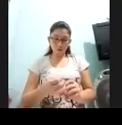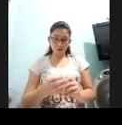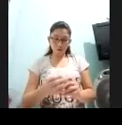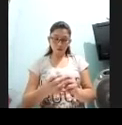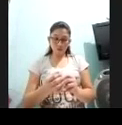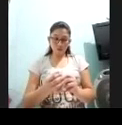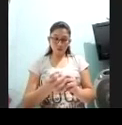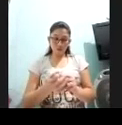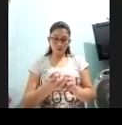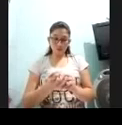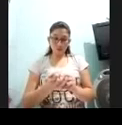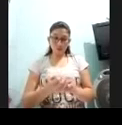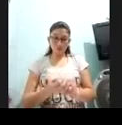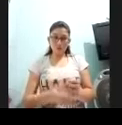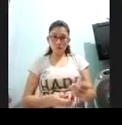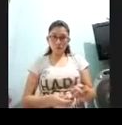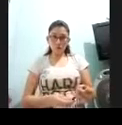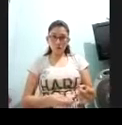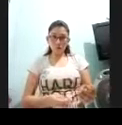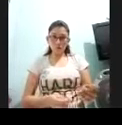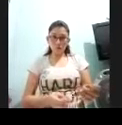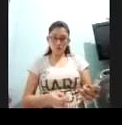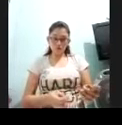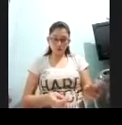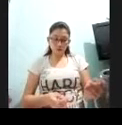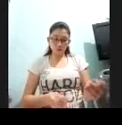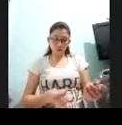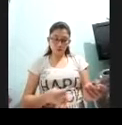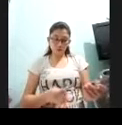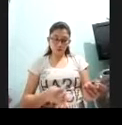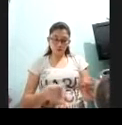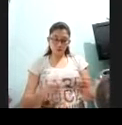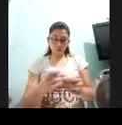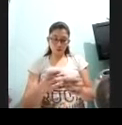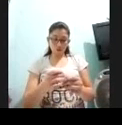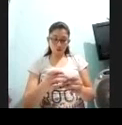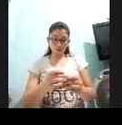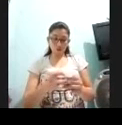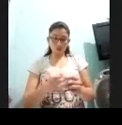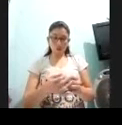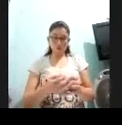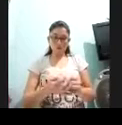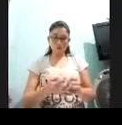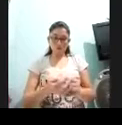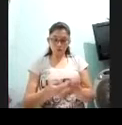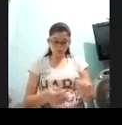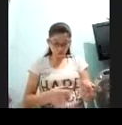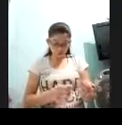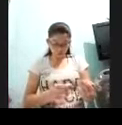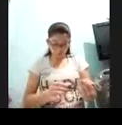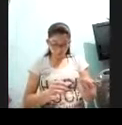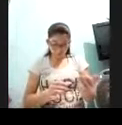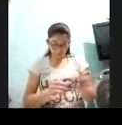M-A-C-H-U-C-A. ¿Ya? Así de fácil, ¿ok? Pero vamos a empezar solo por el primer nombre, para que vea usted, si no tenga